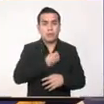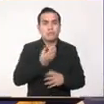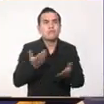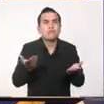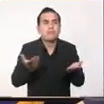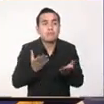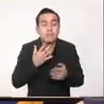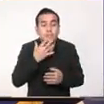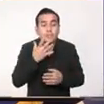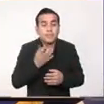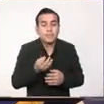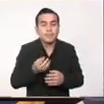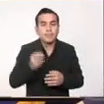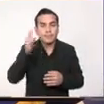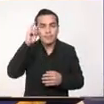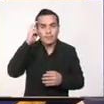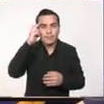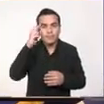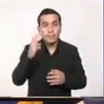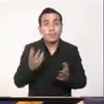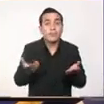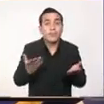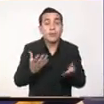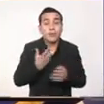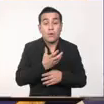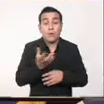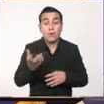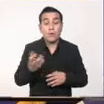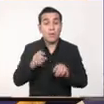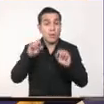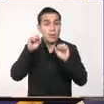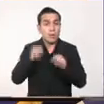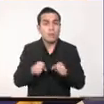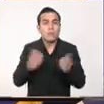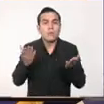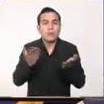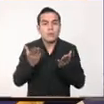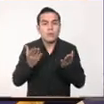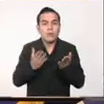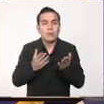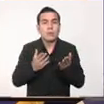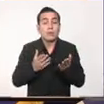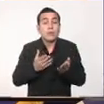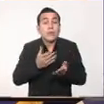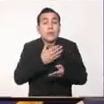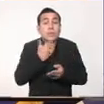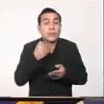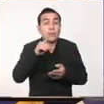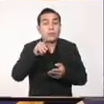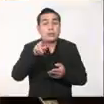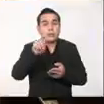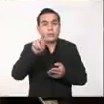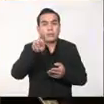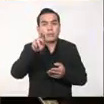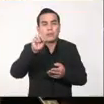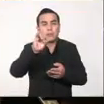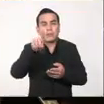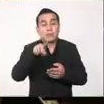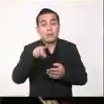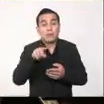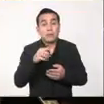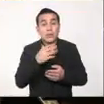hacer esto. Mira lo que dice el periódico de Enrique Altamirano, dice que ustedes no tienen que hacer esto. Mira lo que dice José Roberto Dutriz en la prensa gráfica.